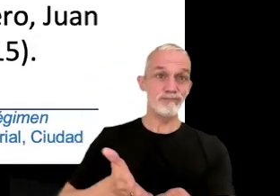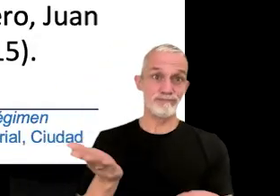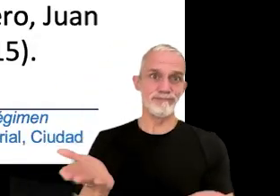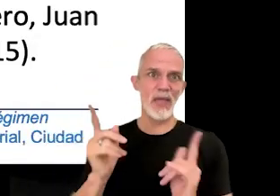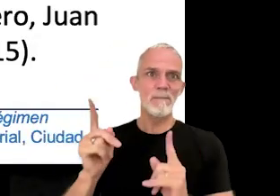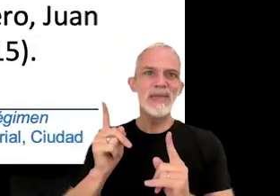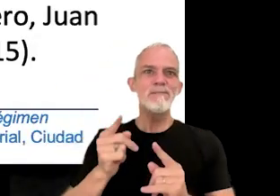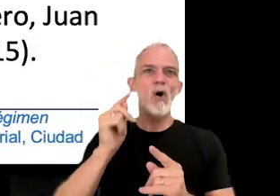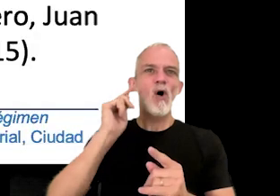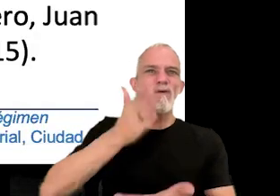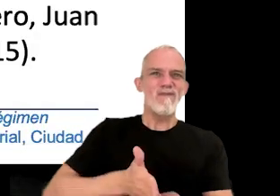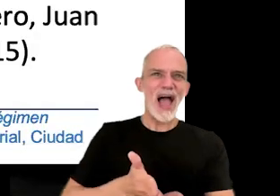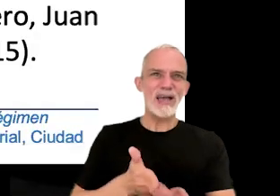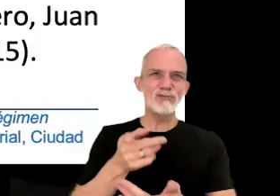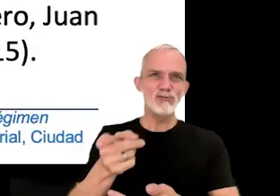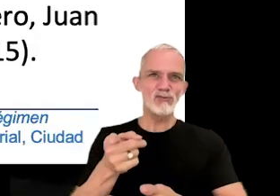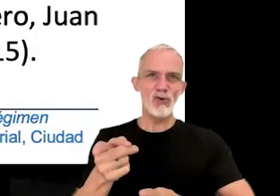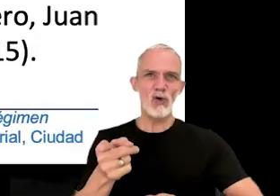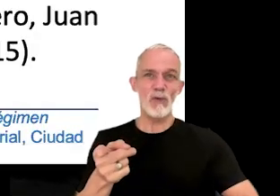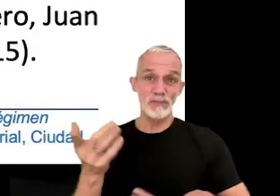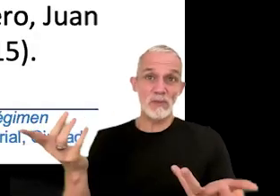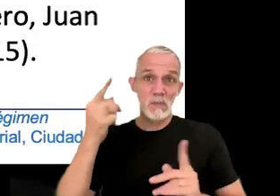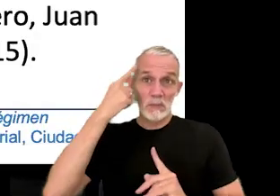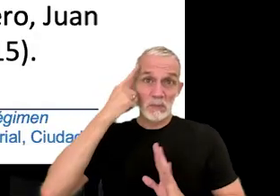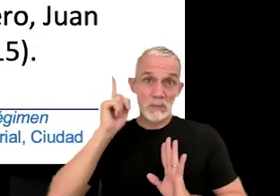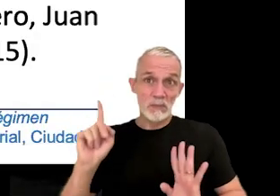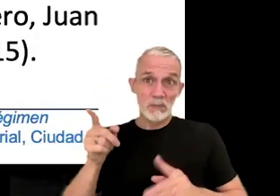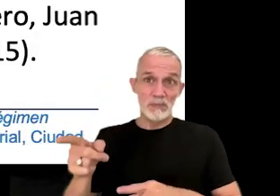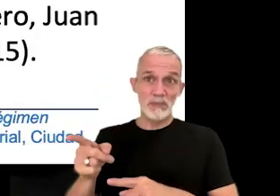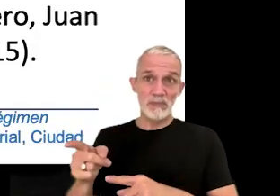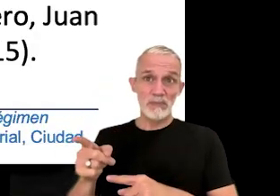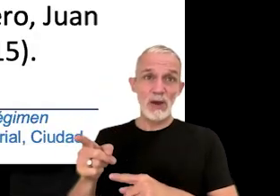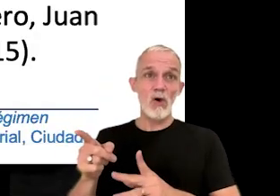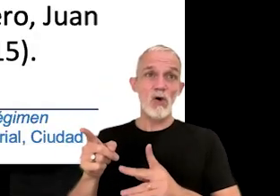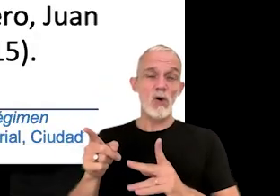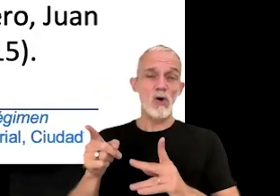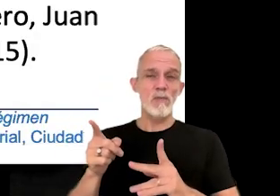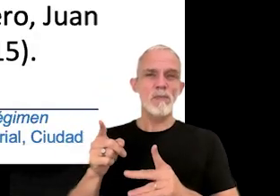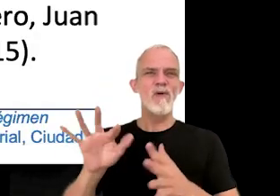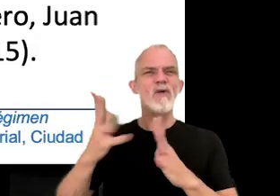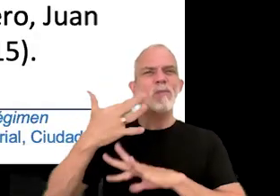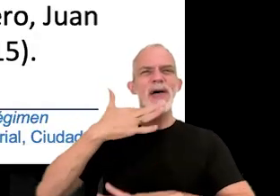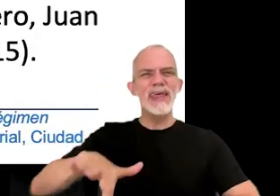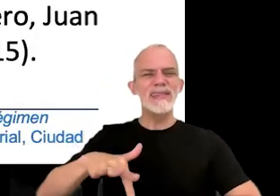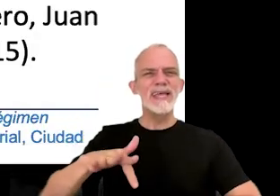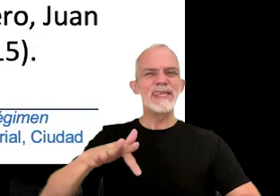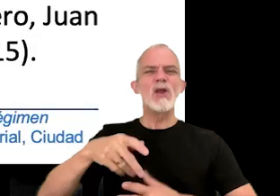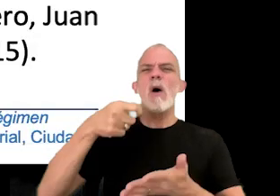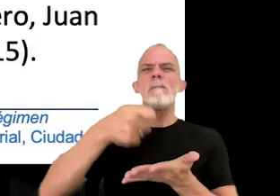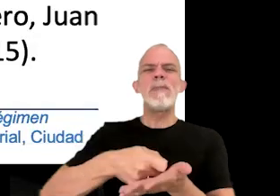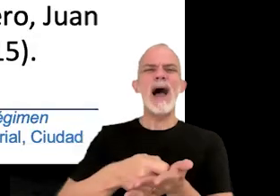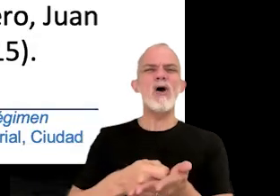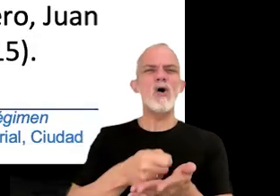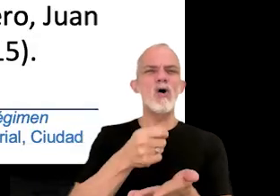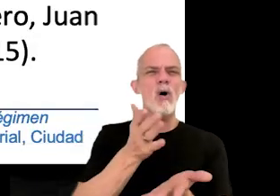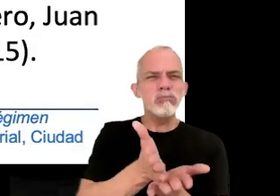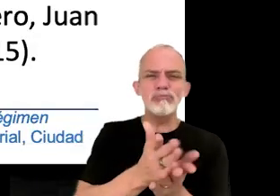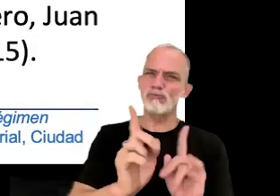mismo fallo, en la interpretación más alta, no más amplia, no en el pago en el sentido estricto, sino